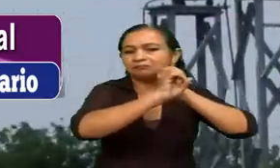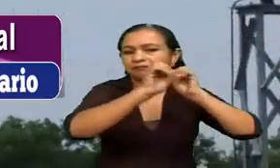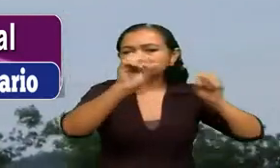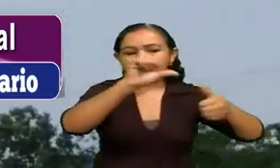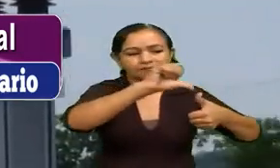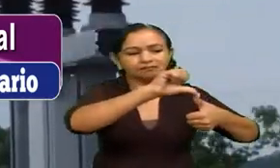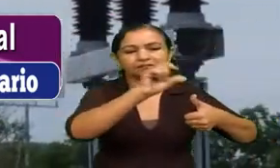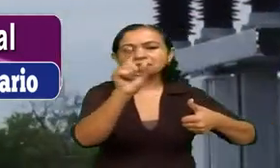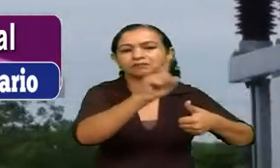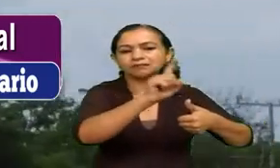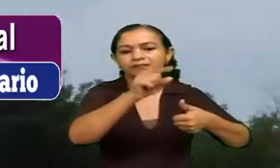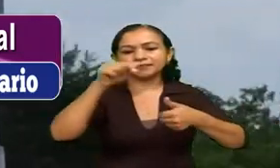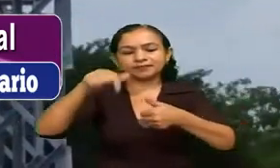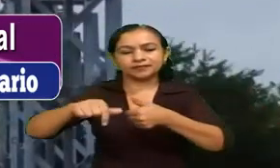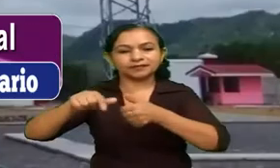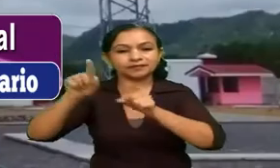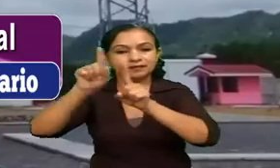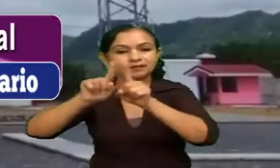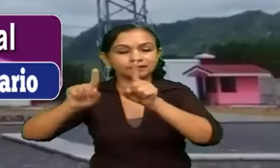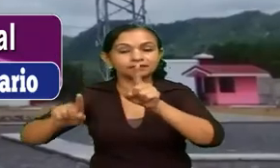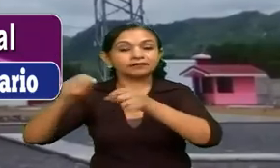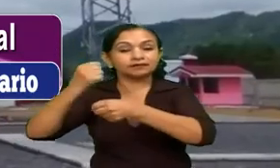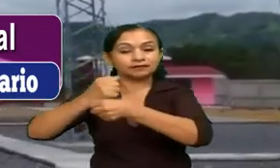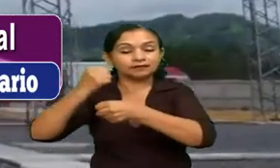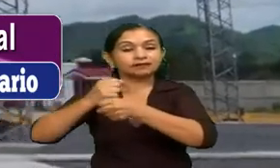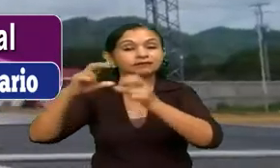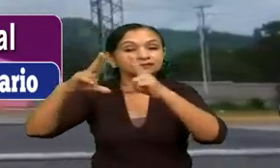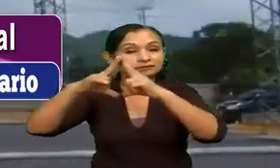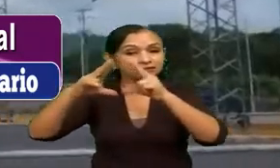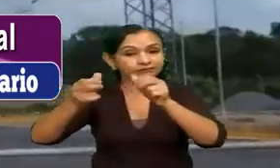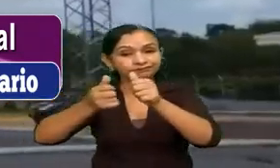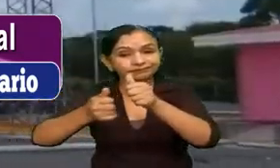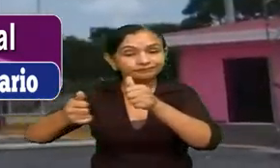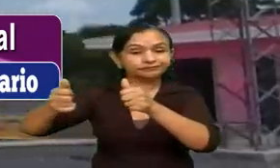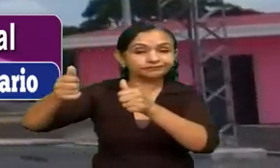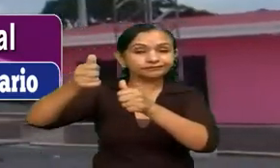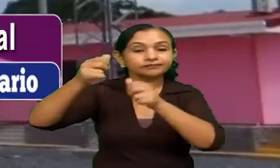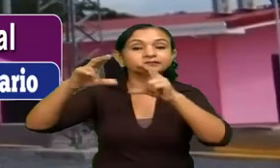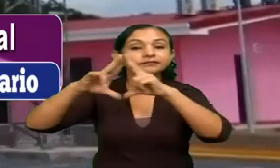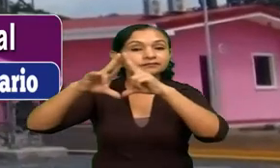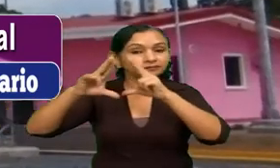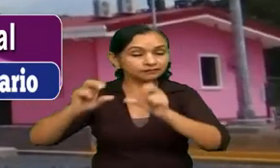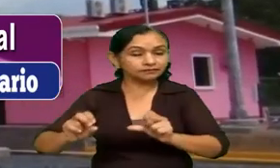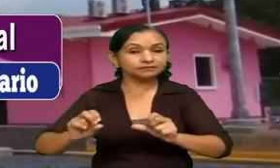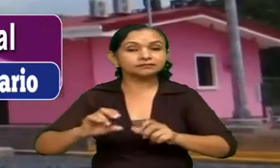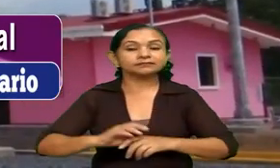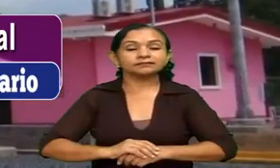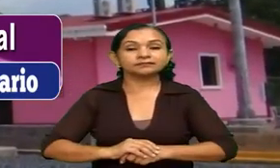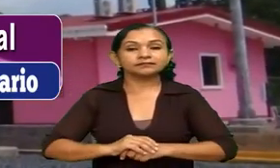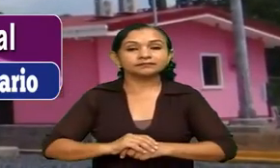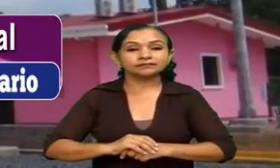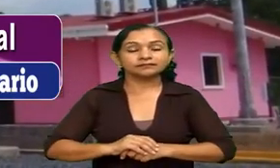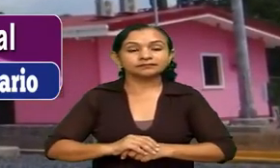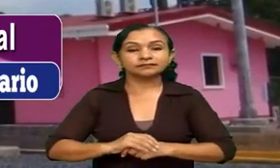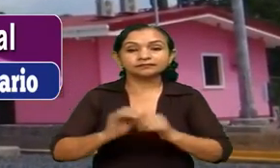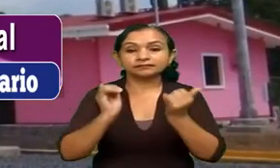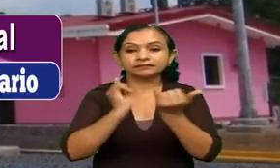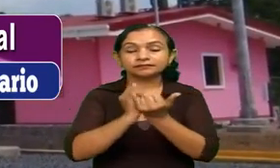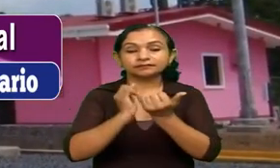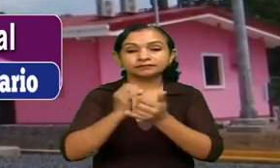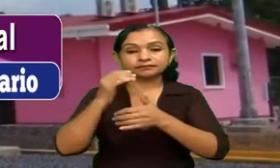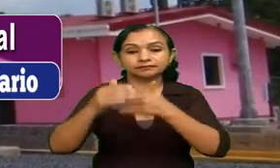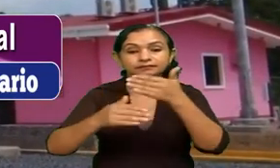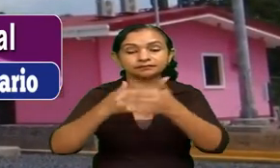centroamericano lleva este nivel de ejecución de obras como lo está haciendo Nicaragua. Y también el proceso